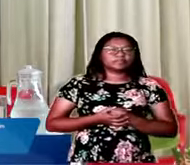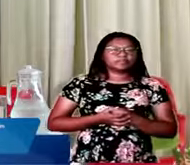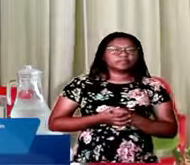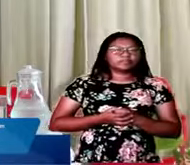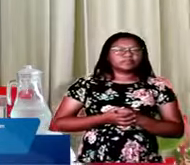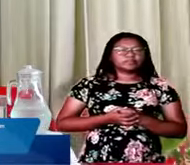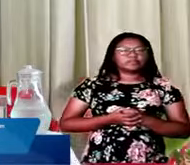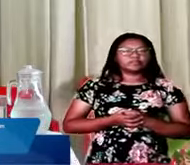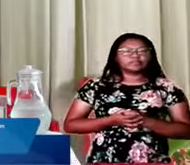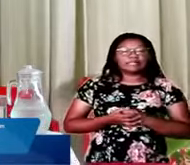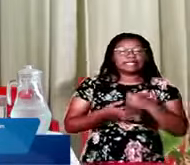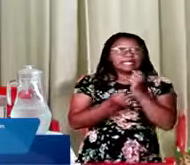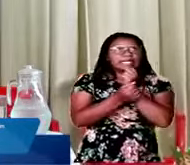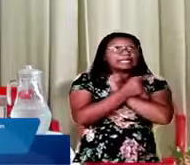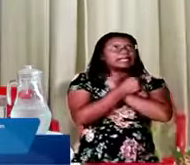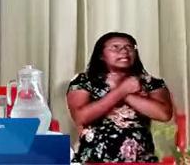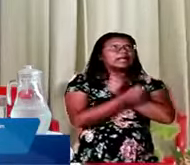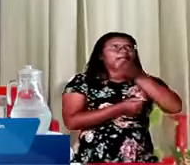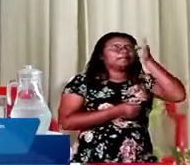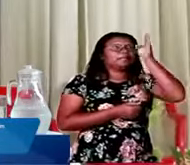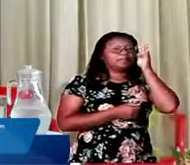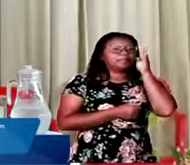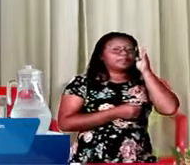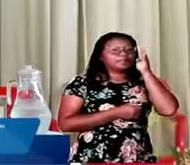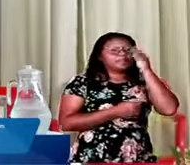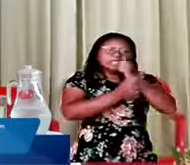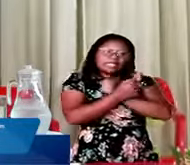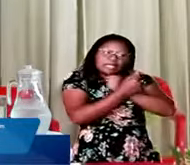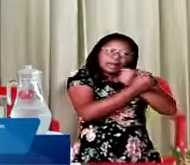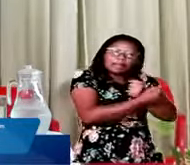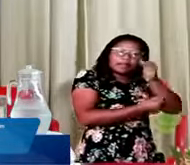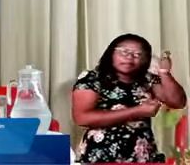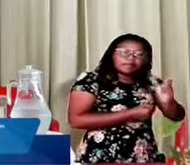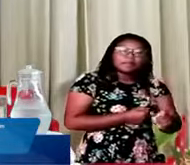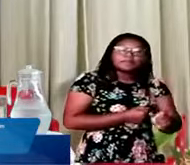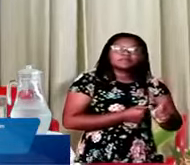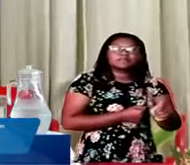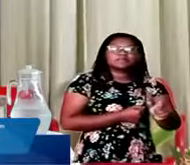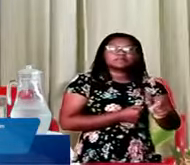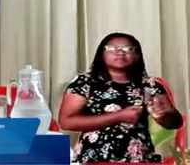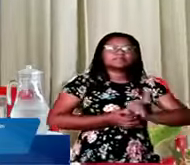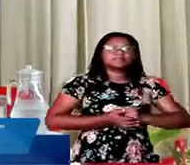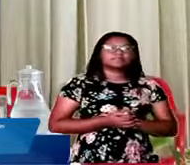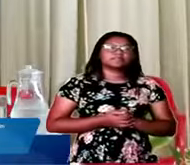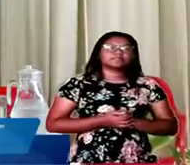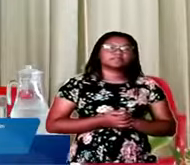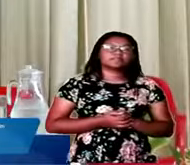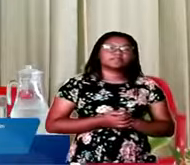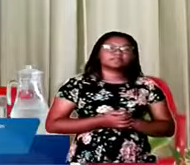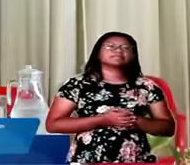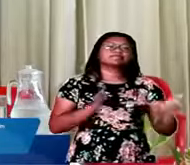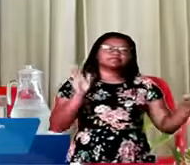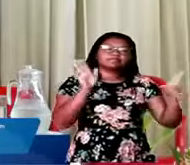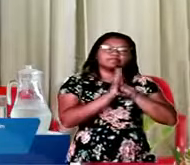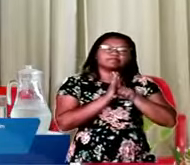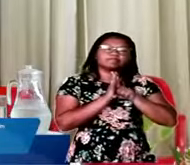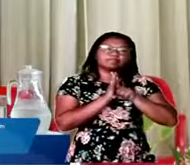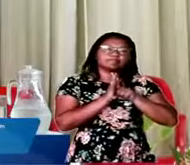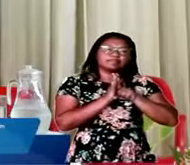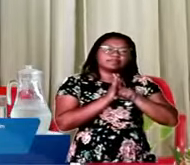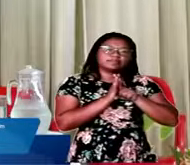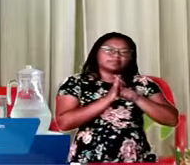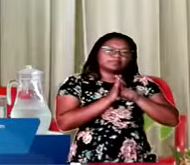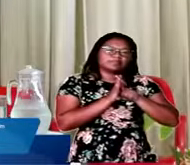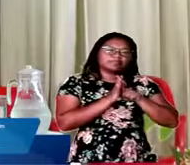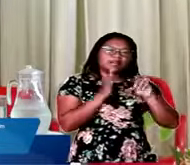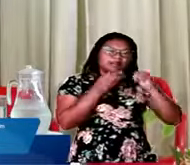de que el amar a Dios y amar al prójimo es guardar prácticamente la ley. El que guarda, el que ama a